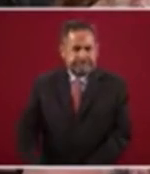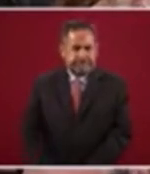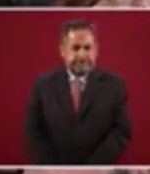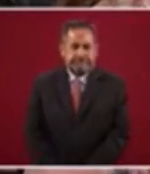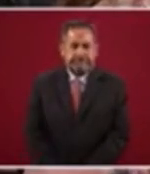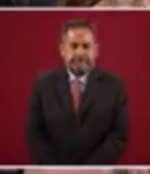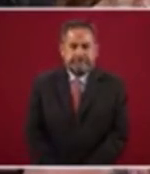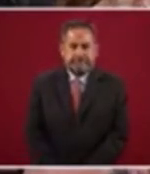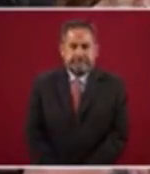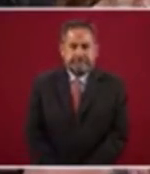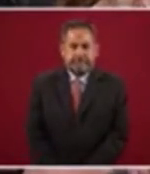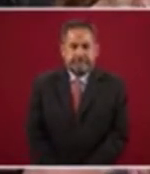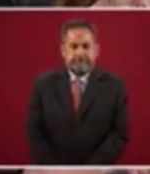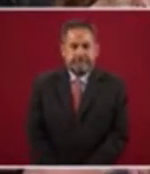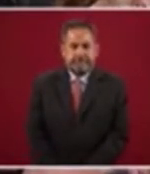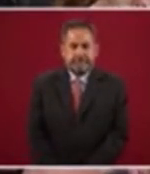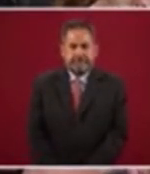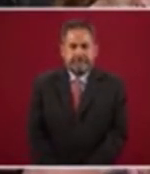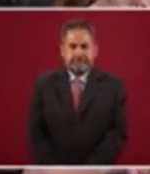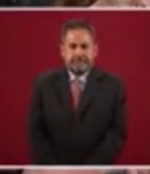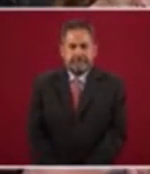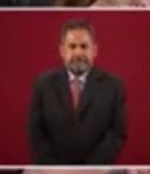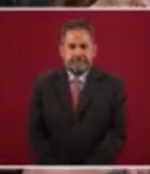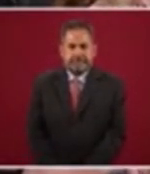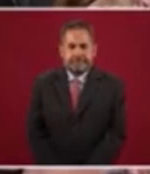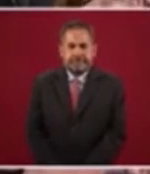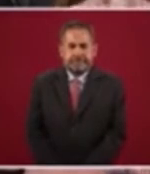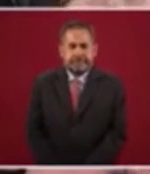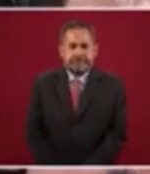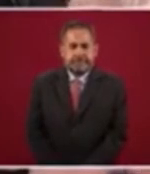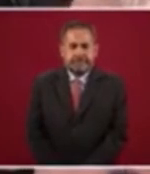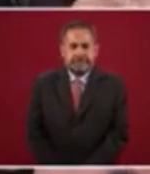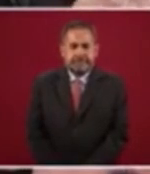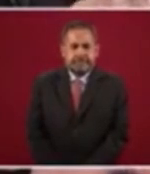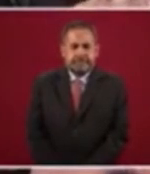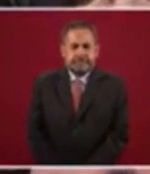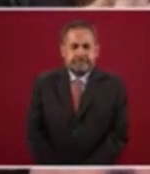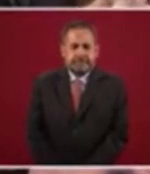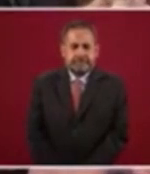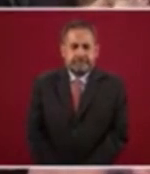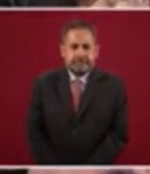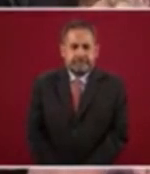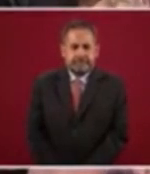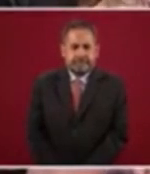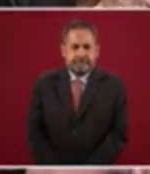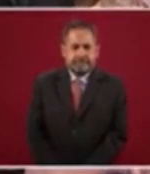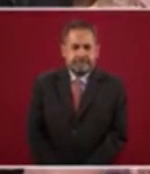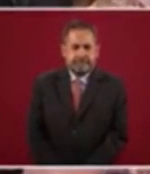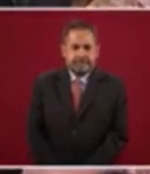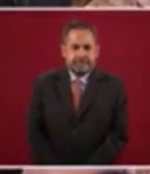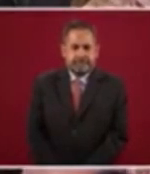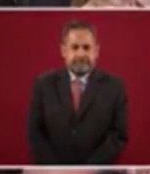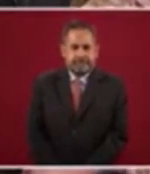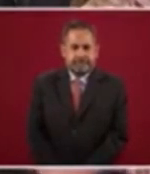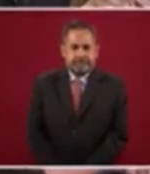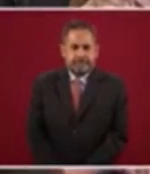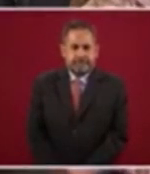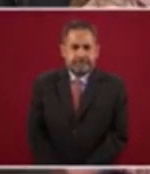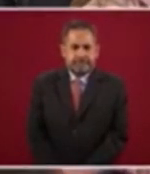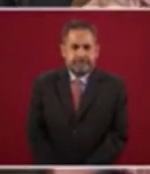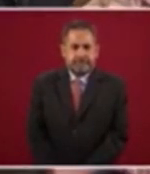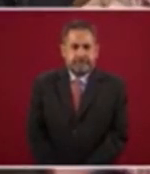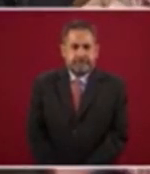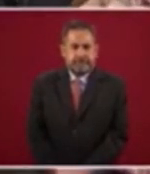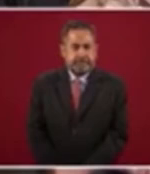gobierno de la República, el otro canal que usted tiene abierto igual aquí en YouTube, le metieron sanciones precisamente